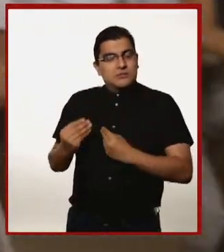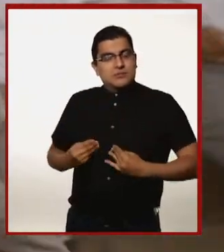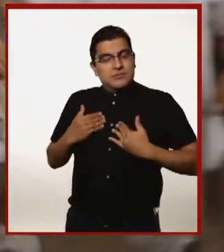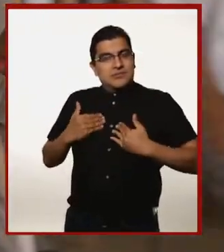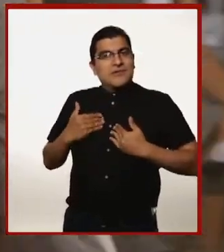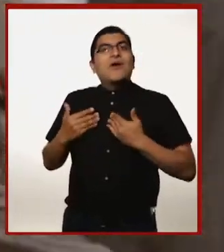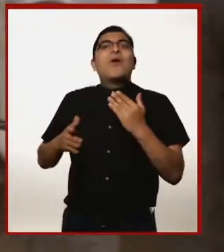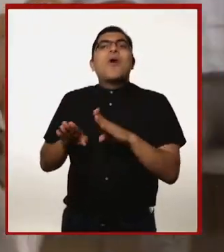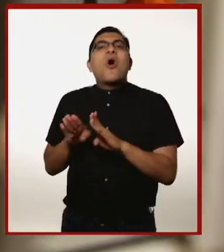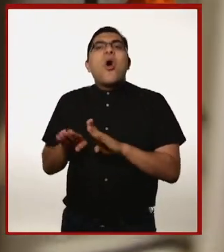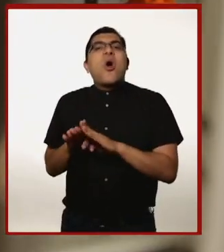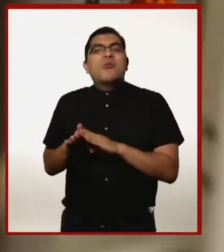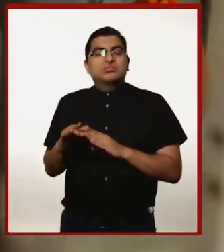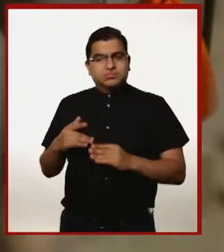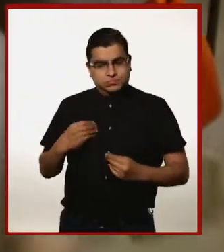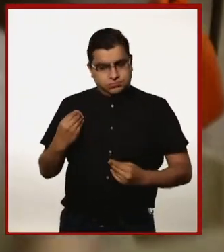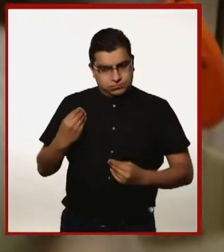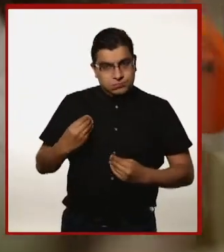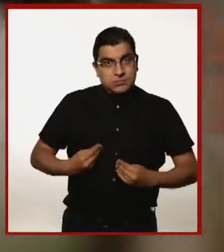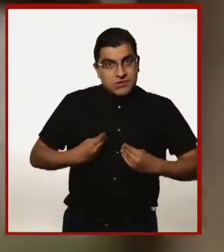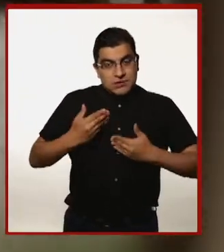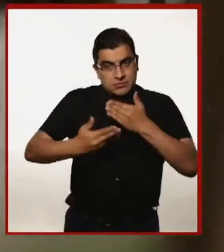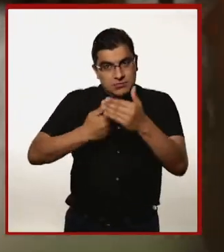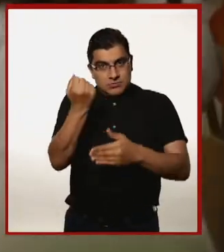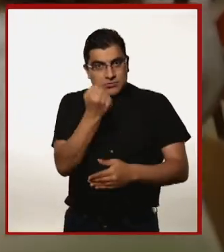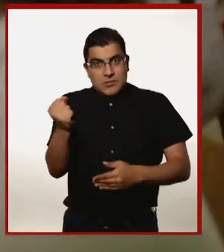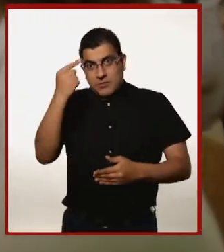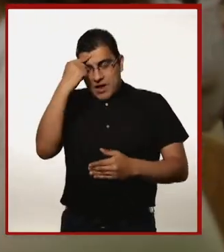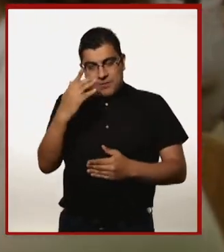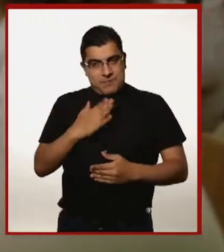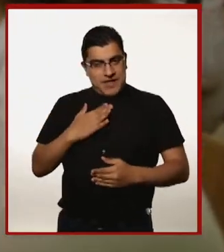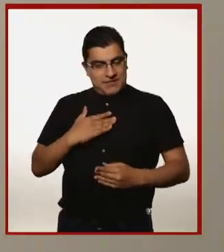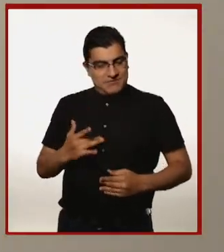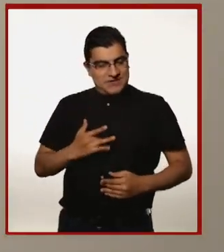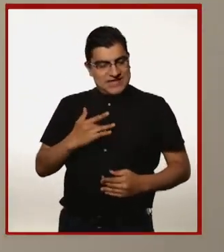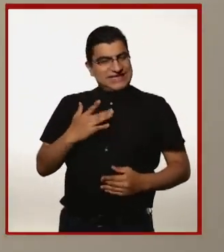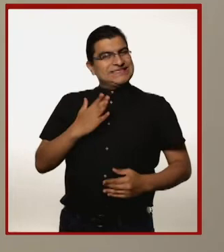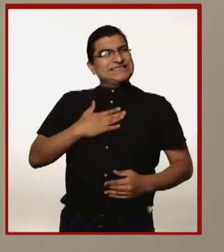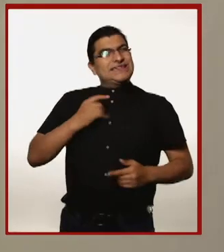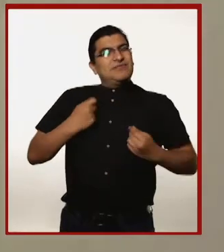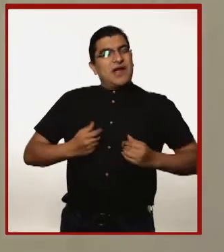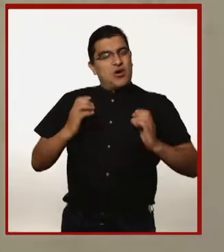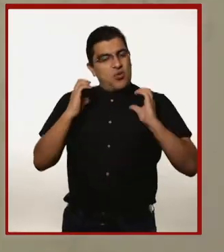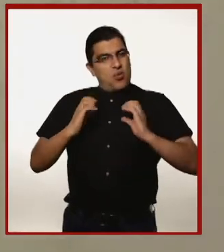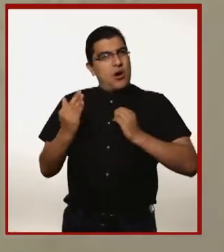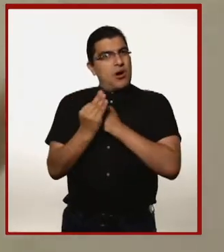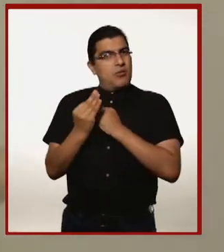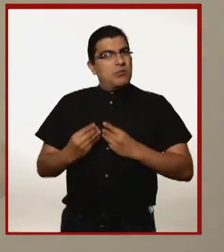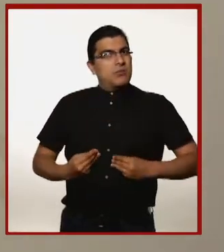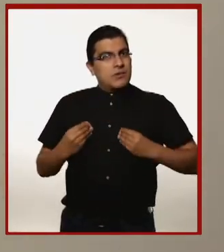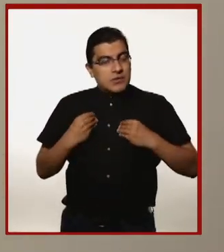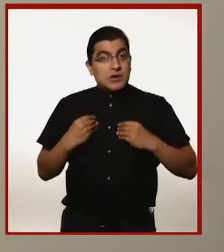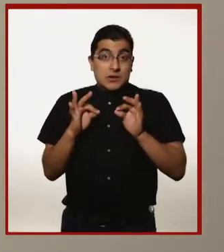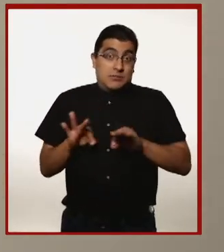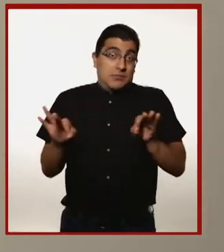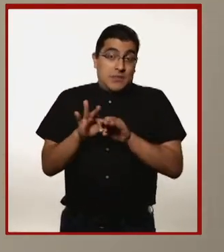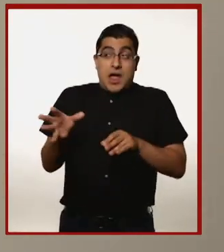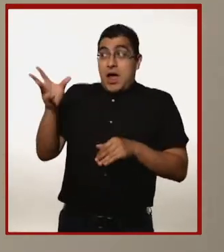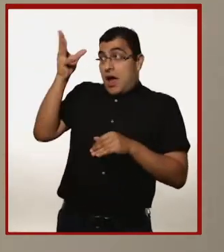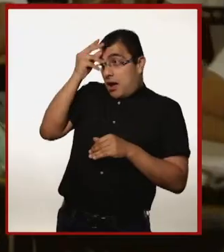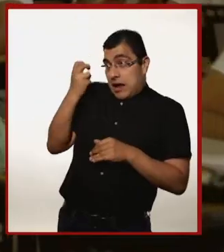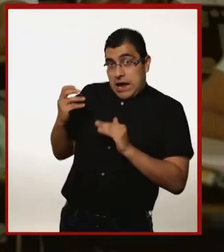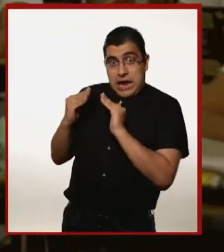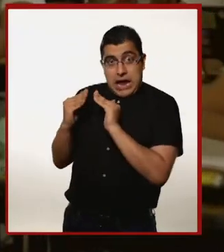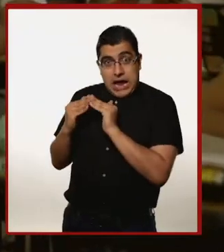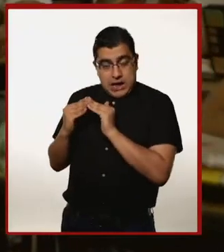brinda oportunidades de desarrollar habilidades para el autoconcepto y el autocuidado y para la convivencia, pues tiene sentido que